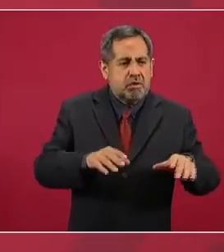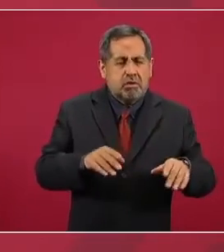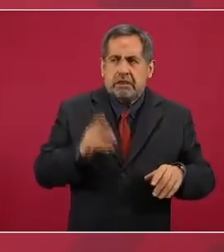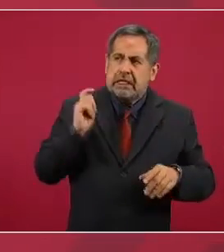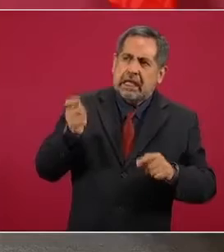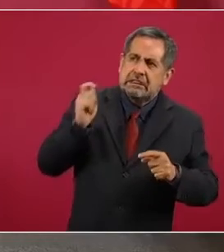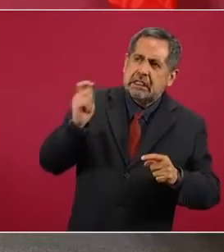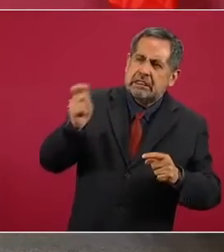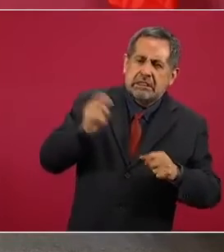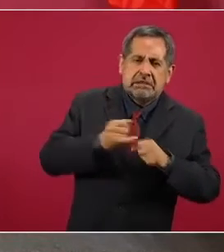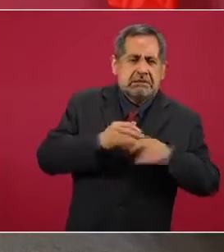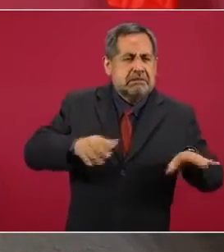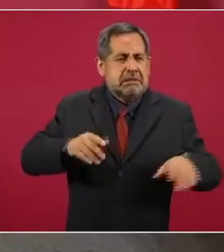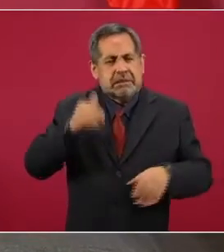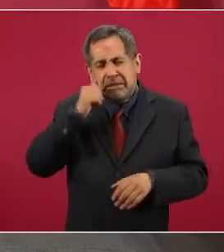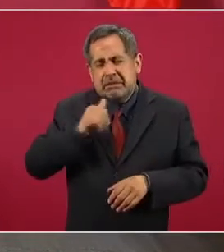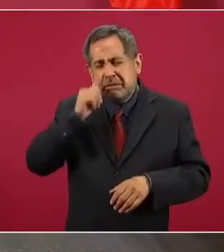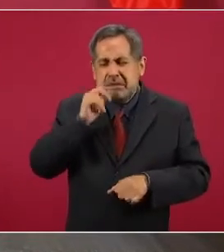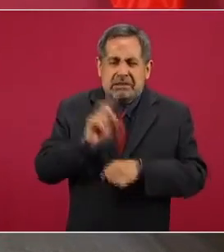nosotros todo el tiempo.